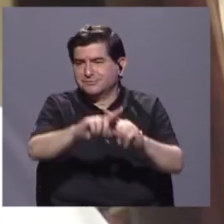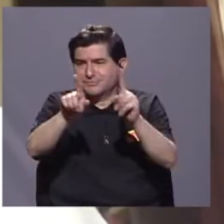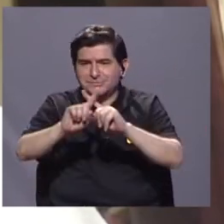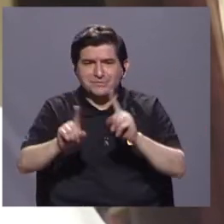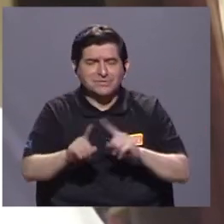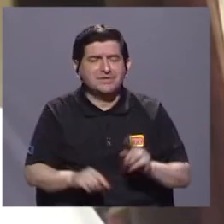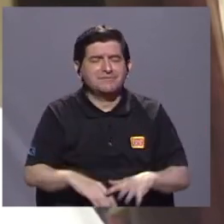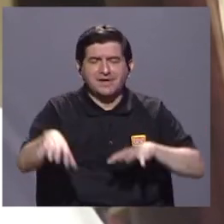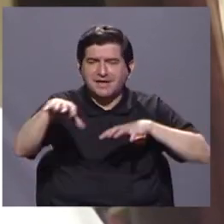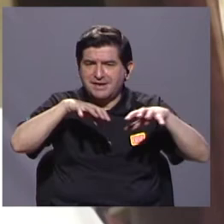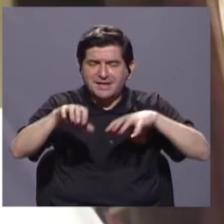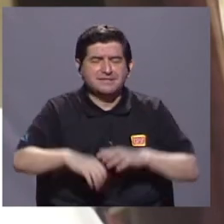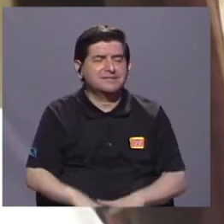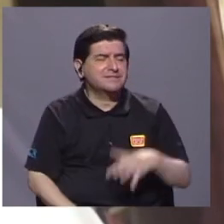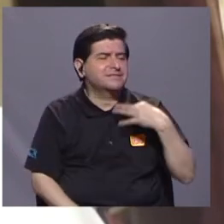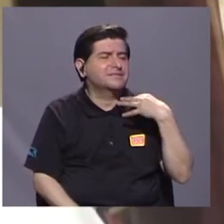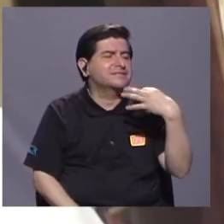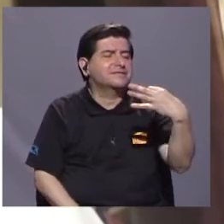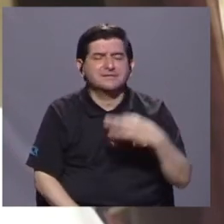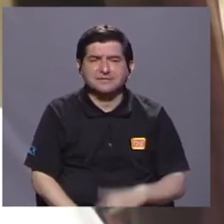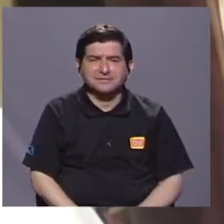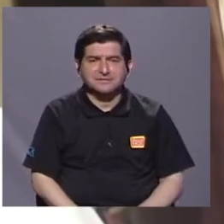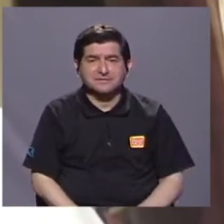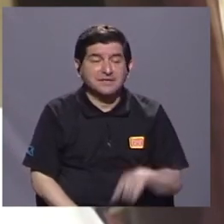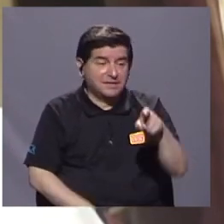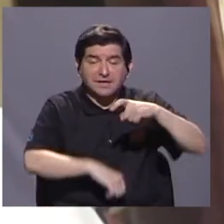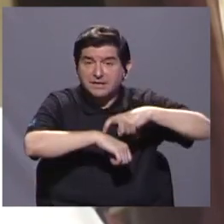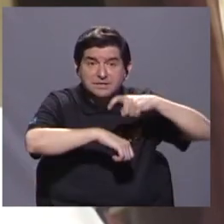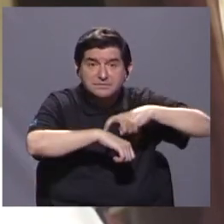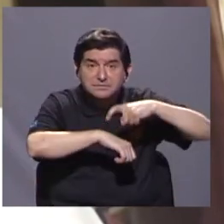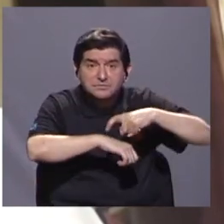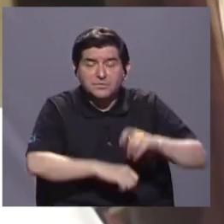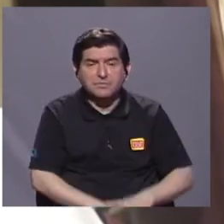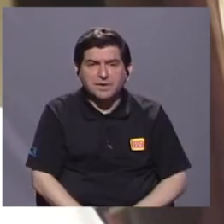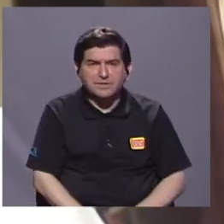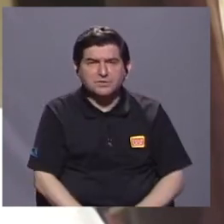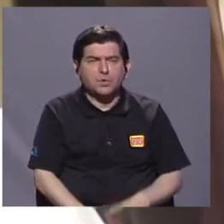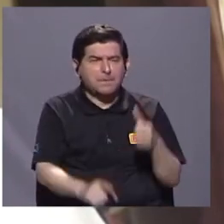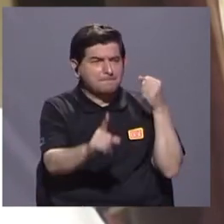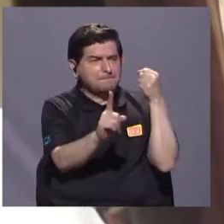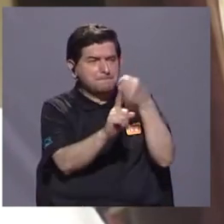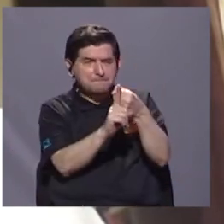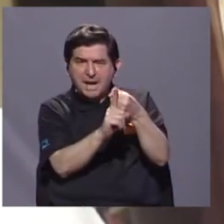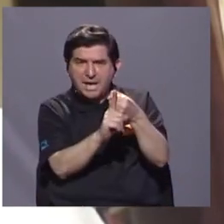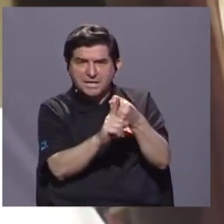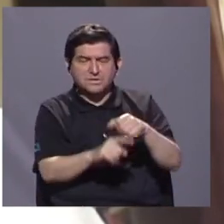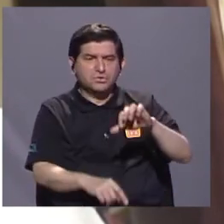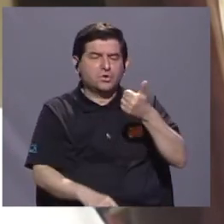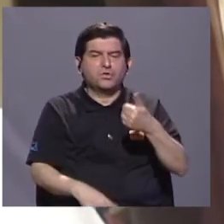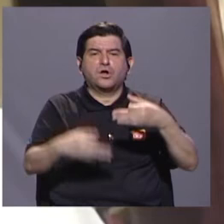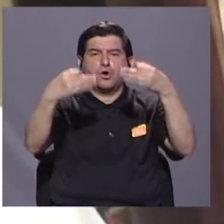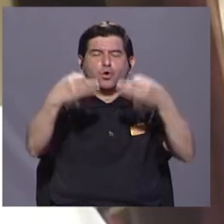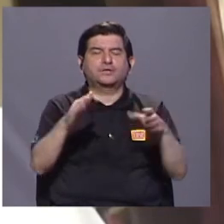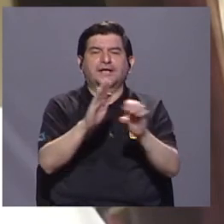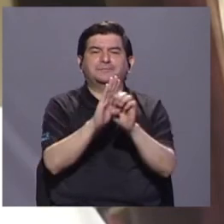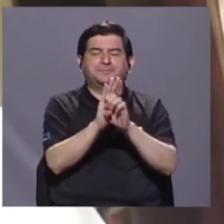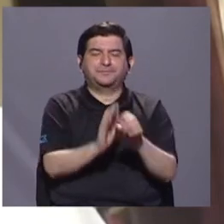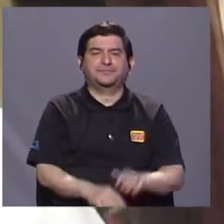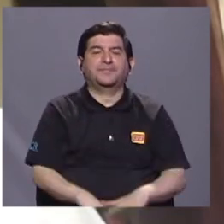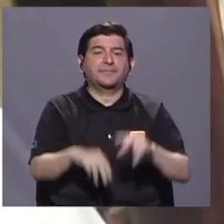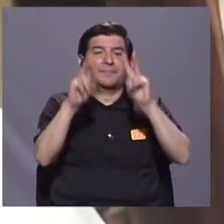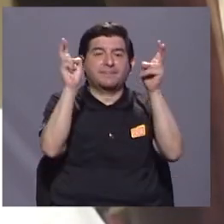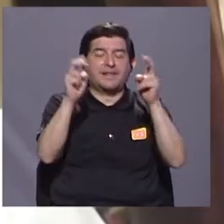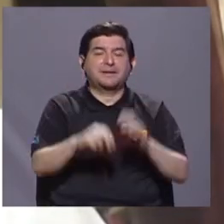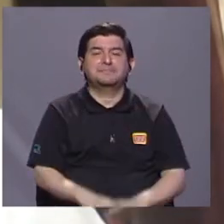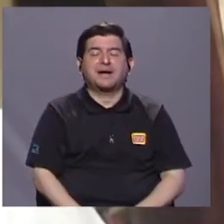al cotidiano de cada uno de nosotros y en ese momento estábamos estimando el impacto de otras medidas. Por ejemplo, el tema de